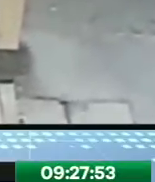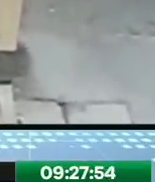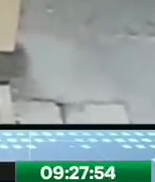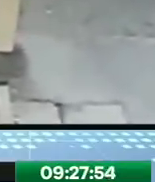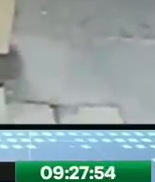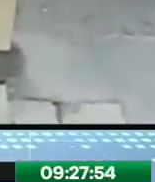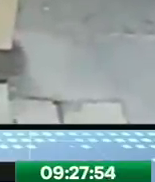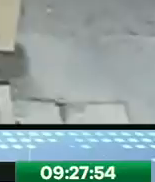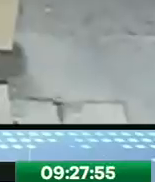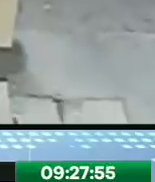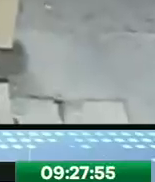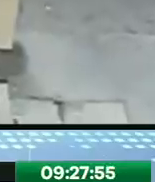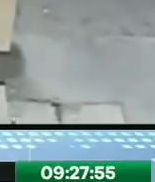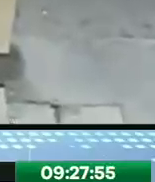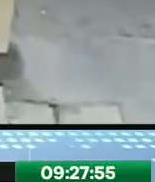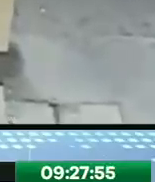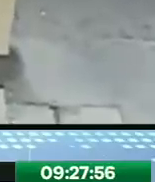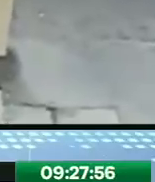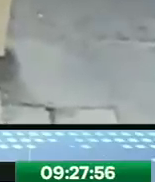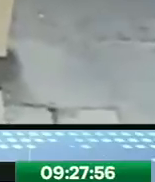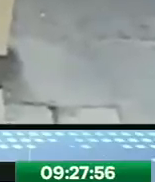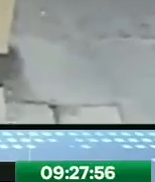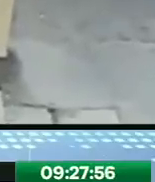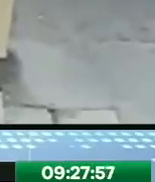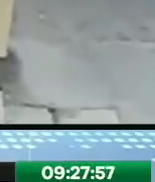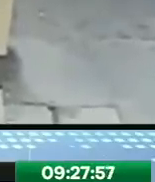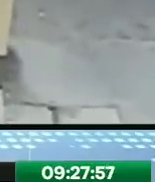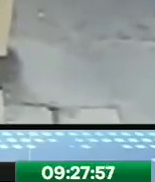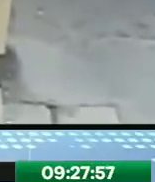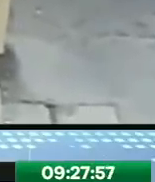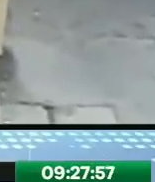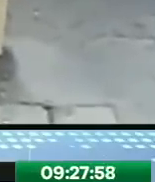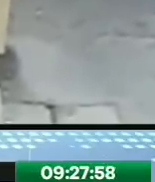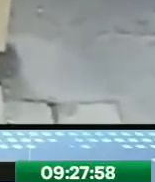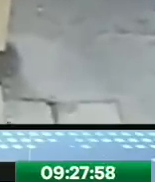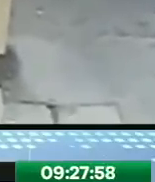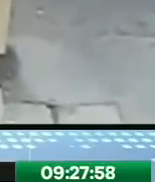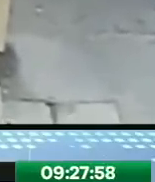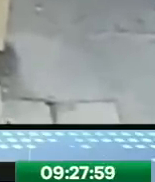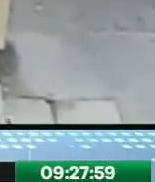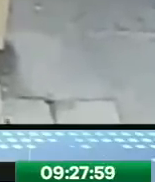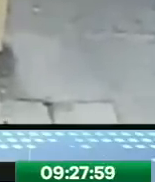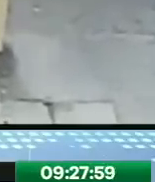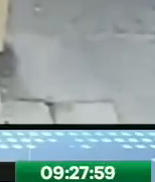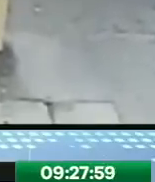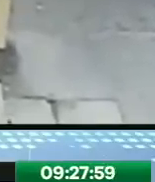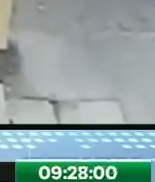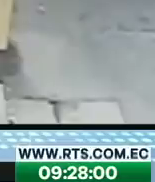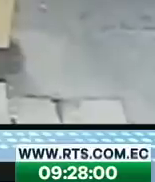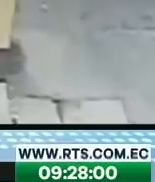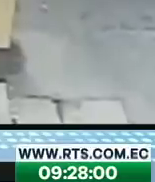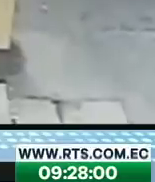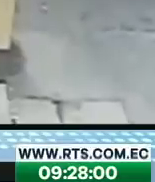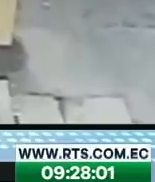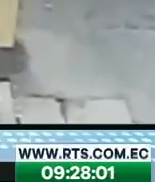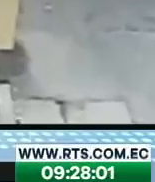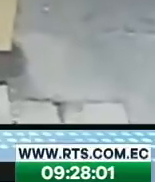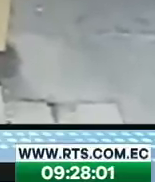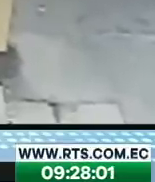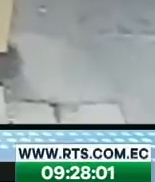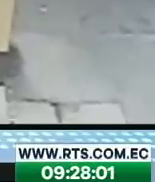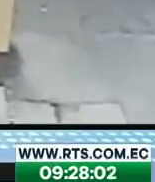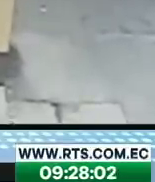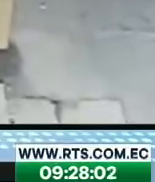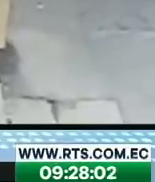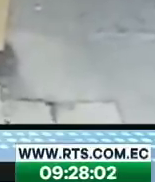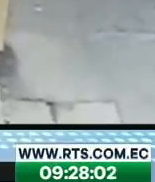lo que es locales comerciales, la gran demanda de que existe eventos delictivos o intentos de robos, pues